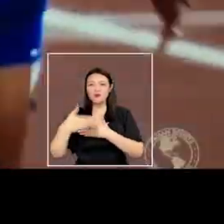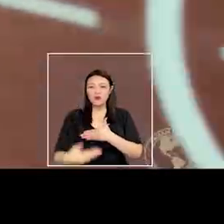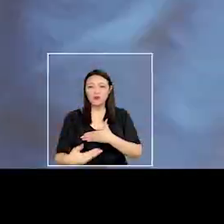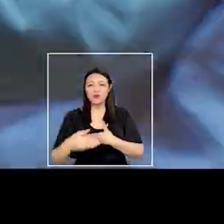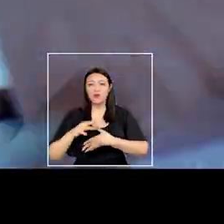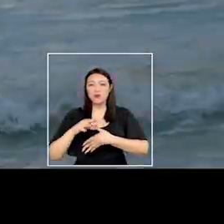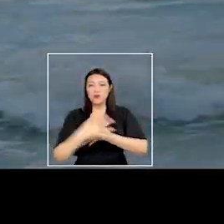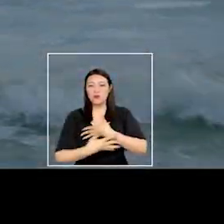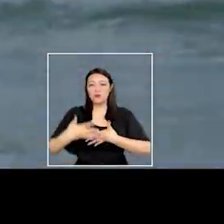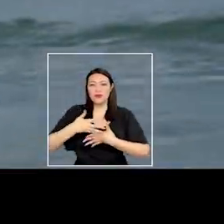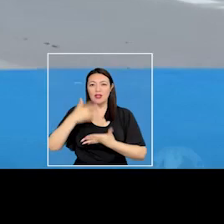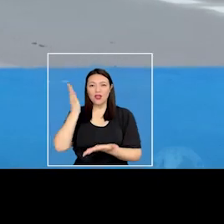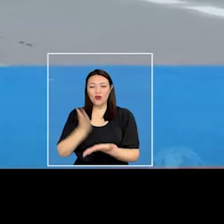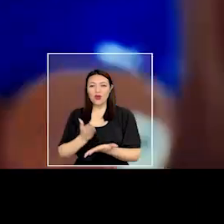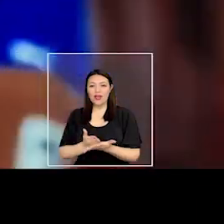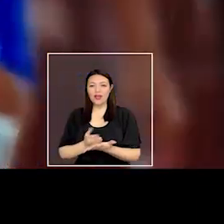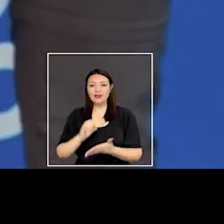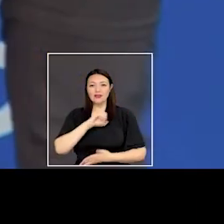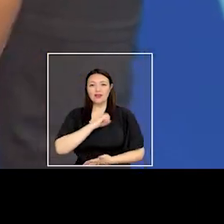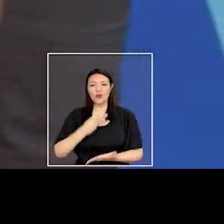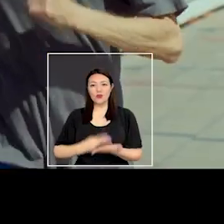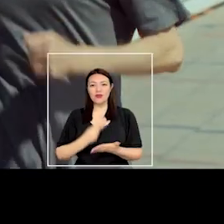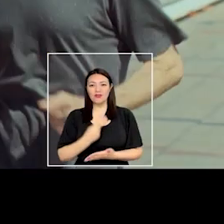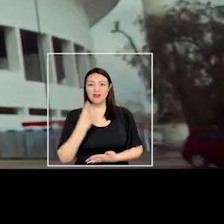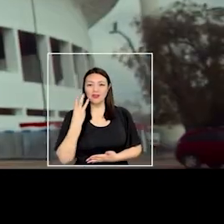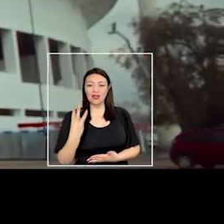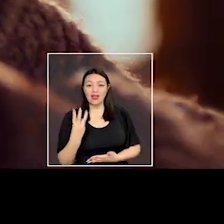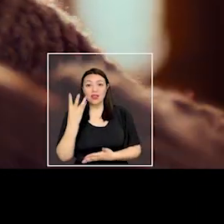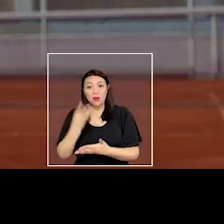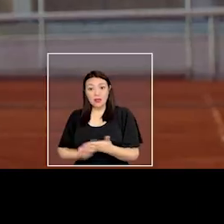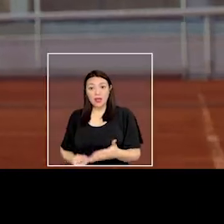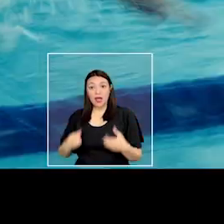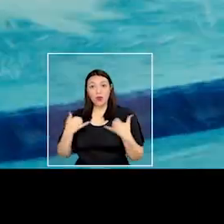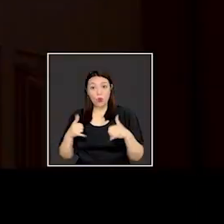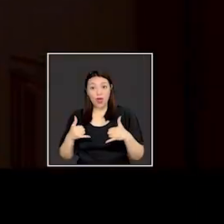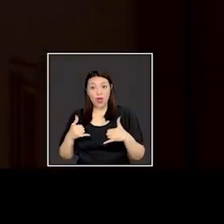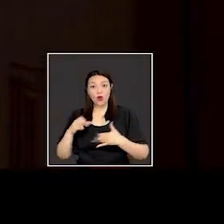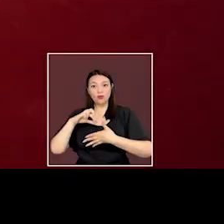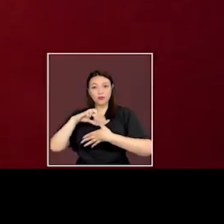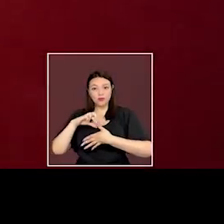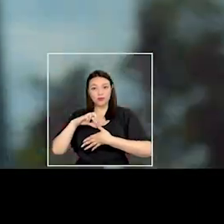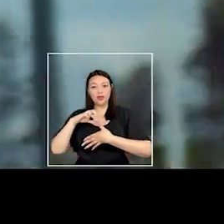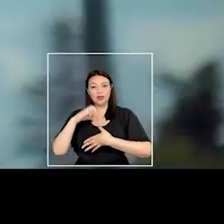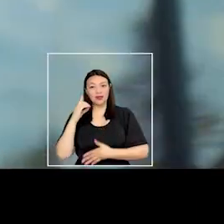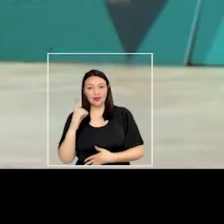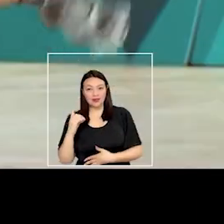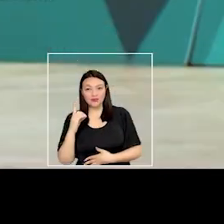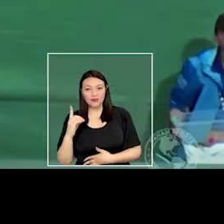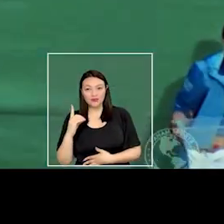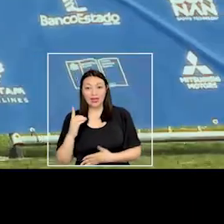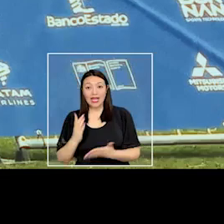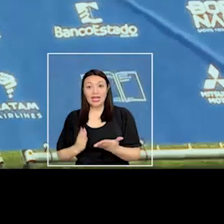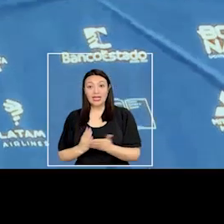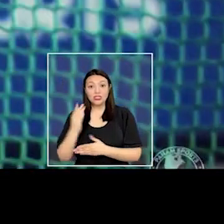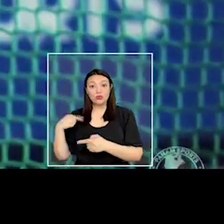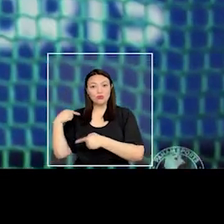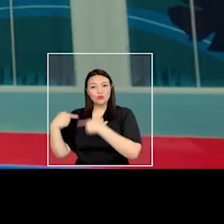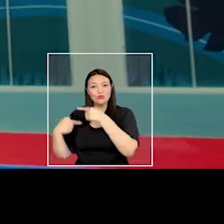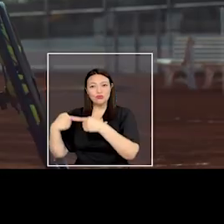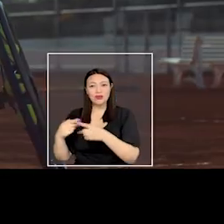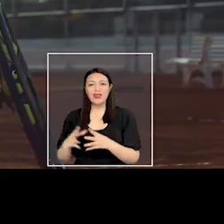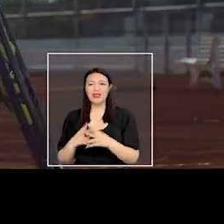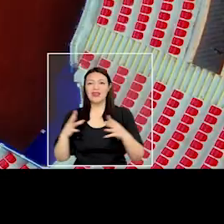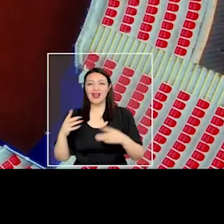los Juegos Sudamericanos Escolares Santiago 2023. Porque cuando terminaron los Juegos Panamericanos y Parapanamericanos, inició el